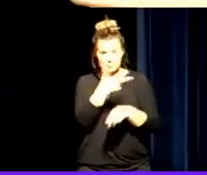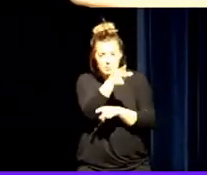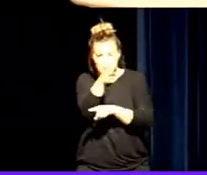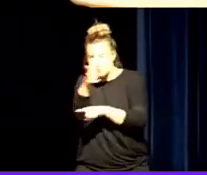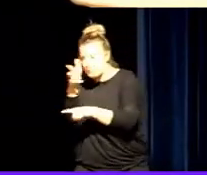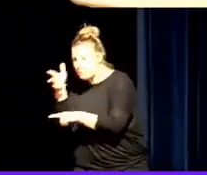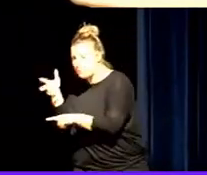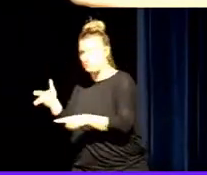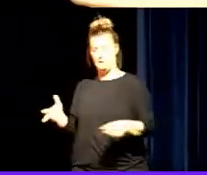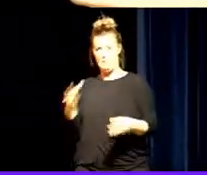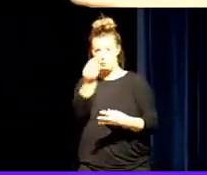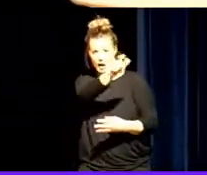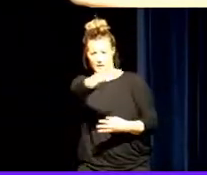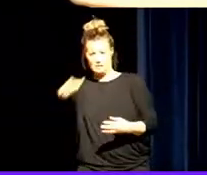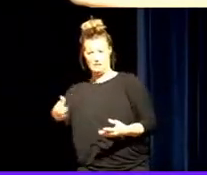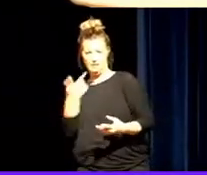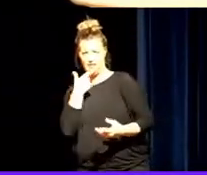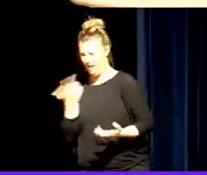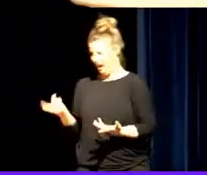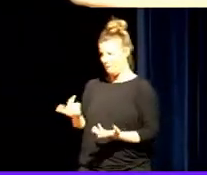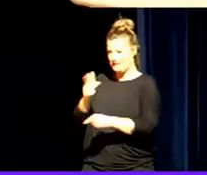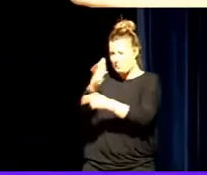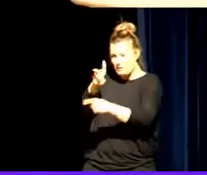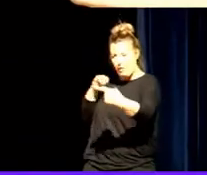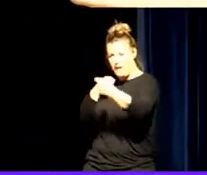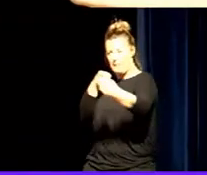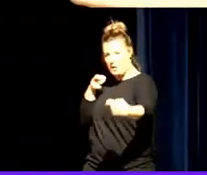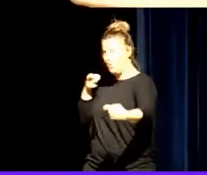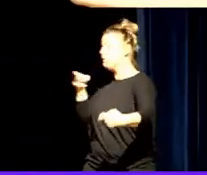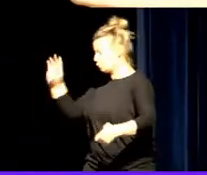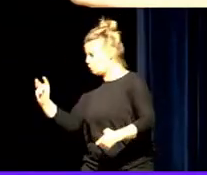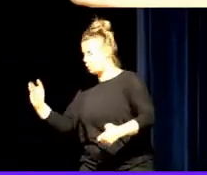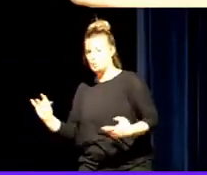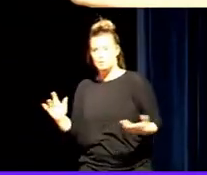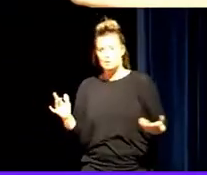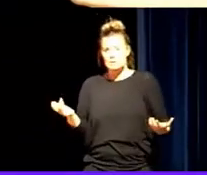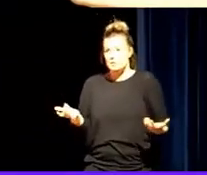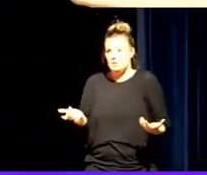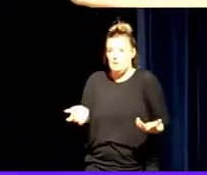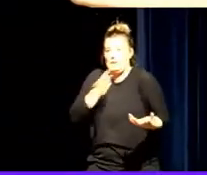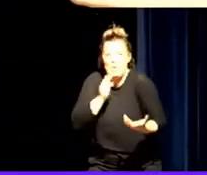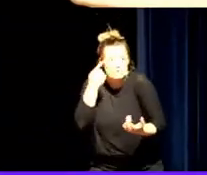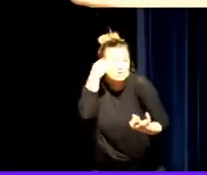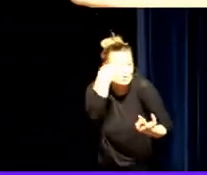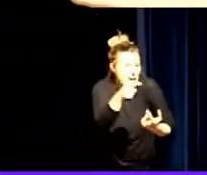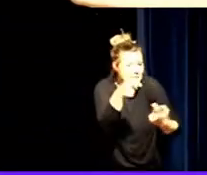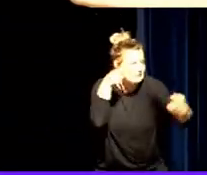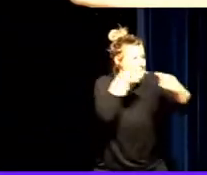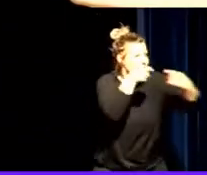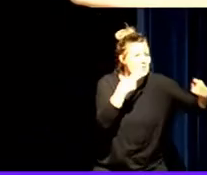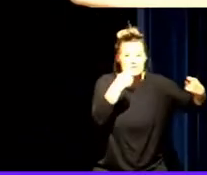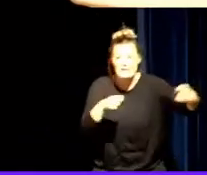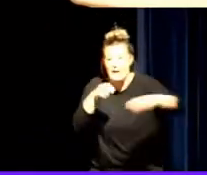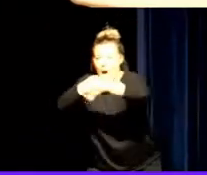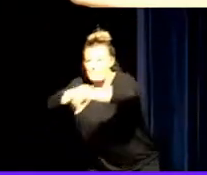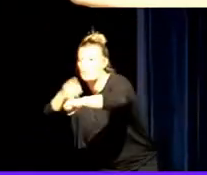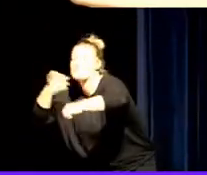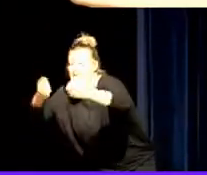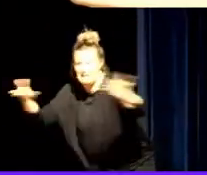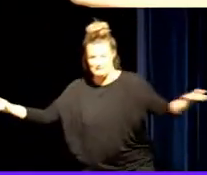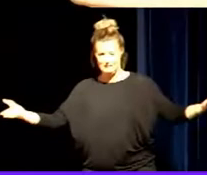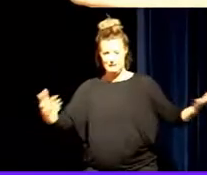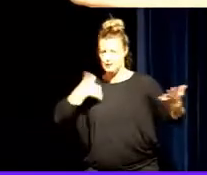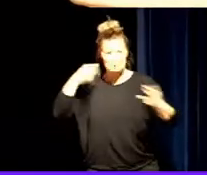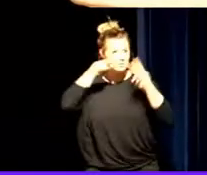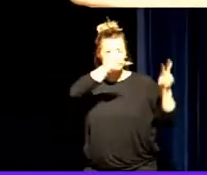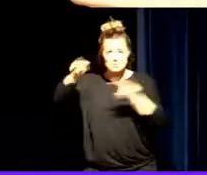¿no? Y yo decía, o sea, estás matando al enemigo, ¿no? Sí. ¿Y cómo distingues? Porque yo, de entrada, los